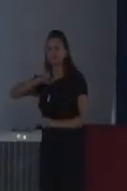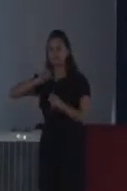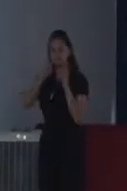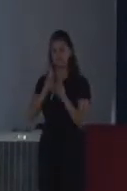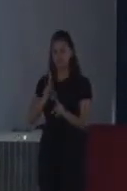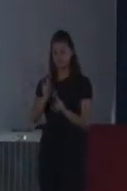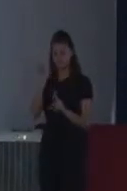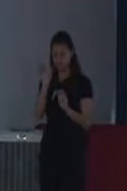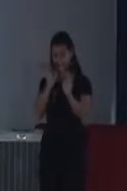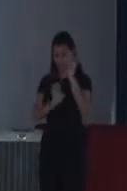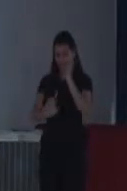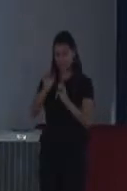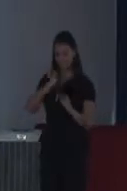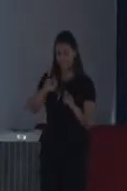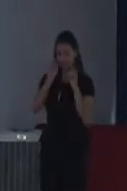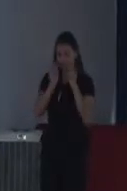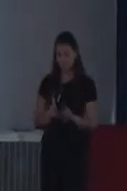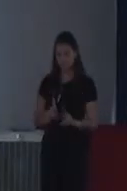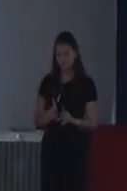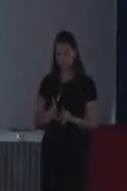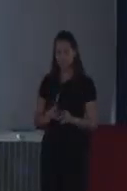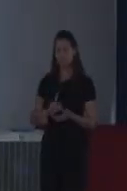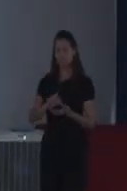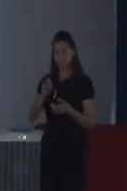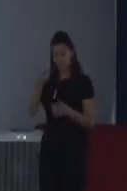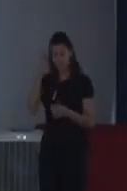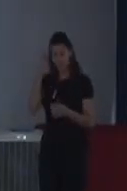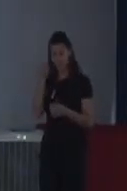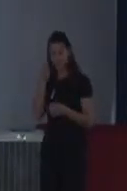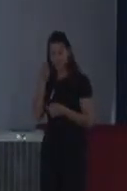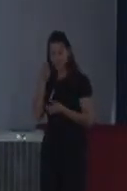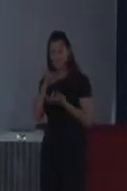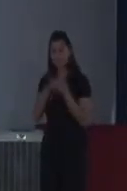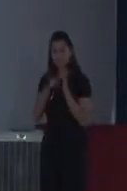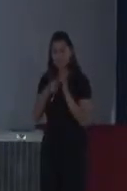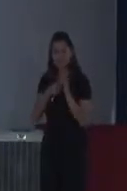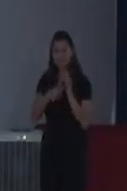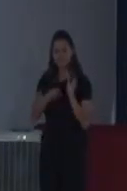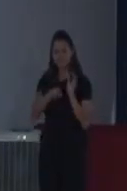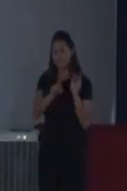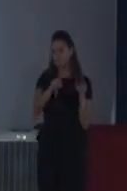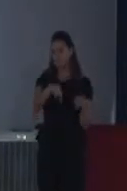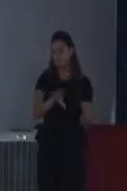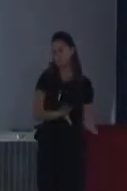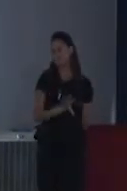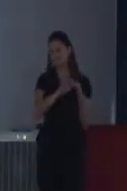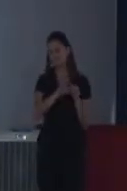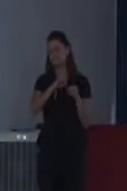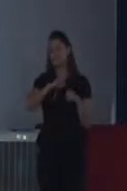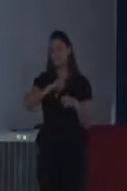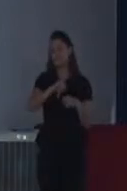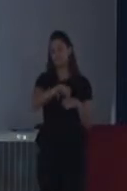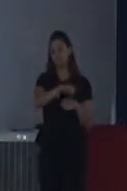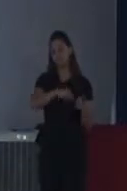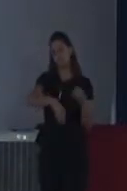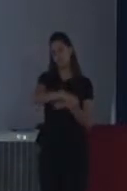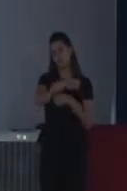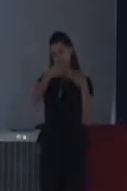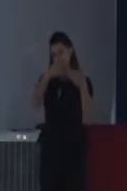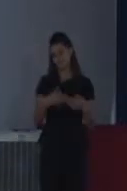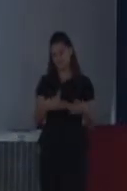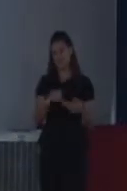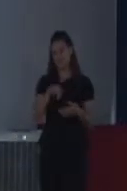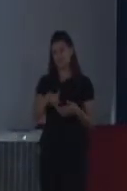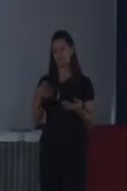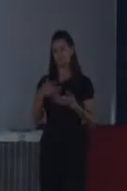defiende los derechos humanos, también debe entender que está reivindicando los derechos de la población con discapacidad, ¿sí? Y ese, digamos, es un